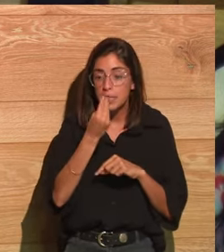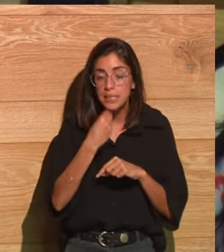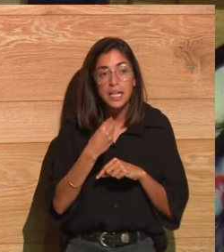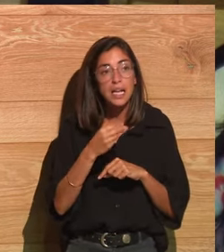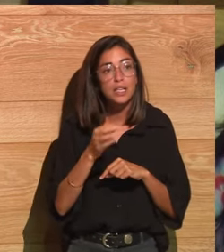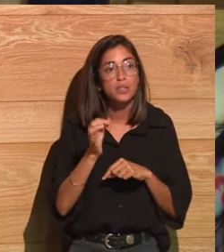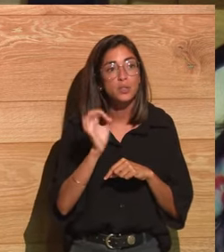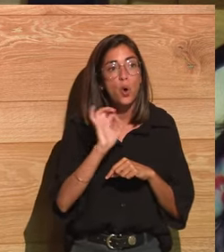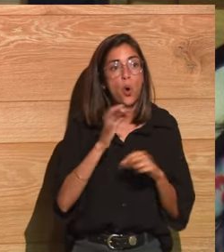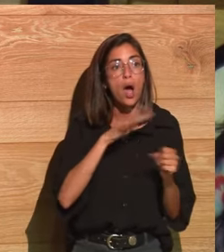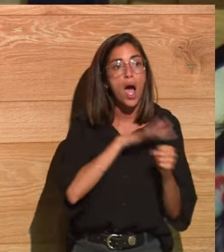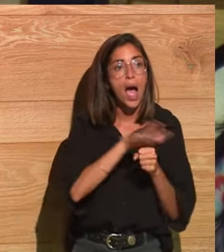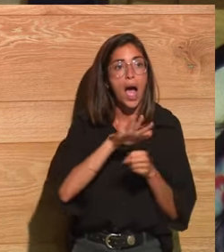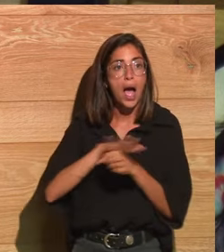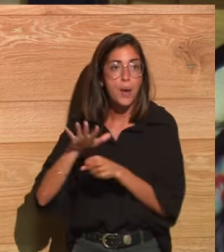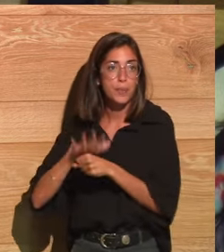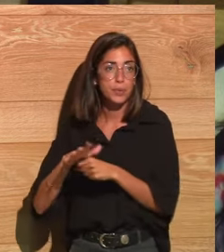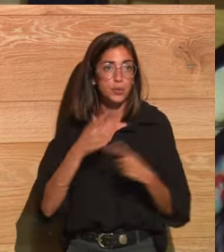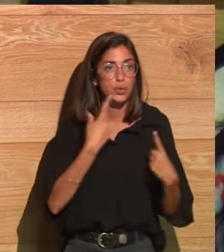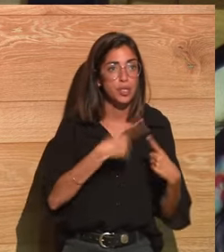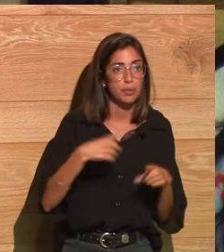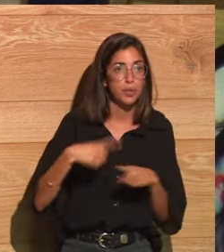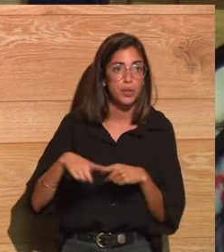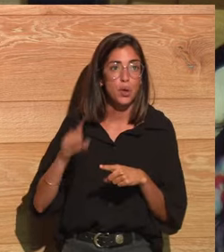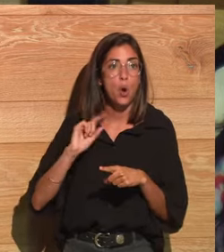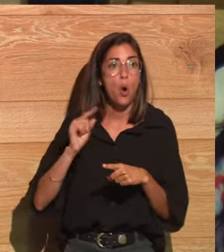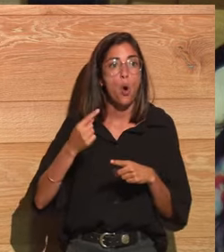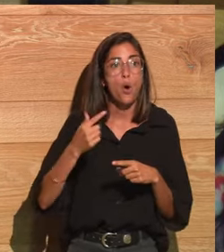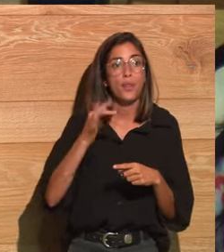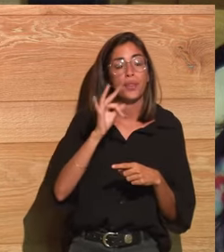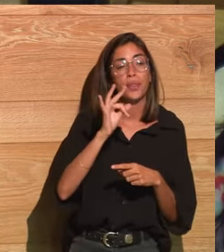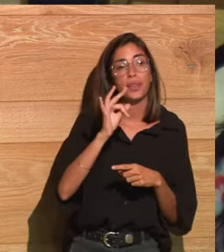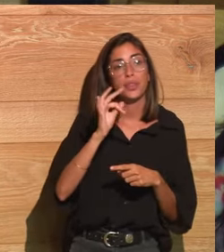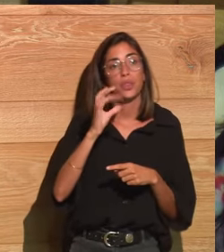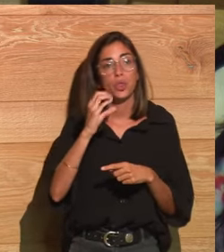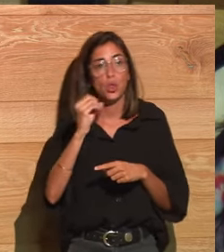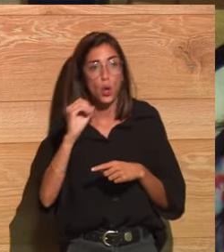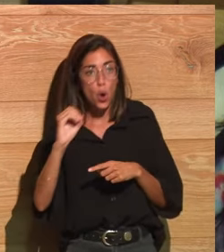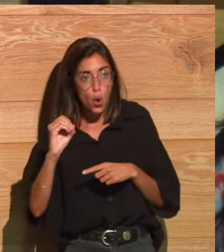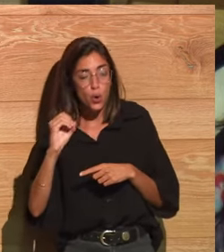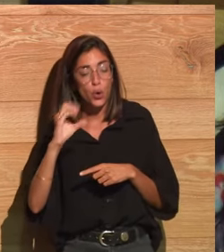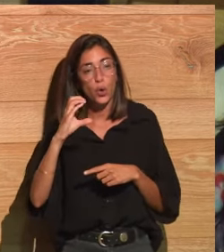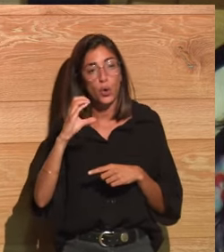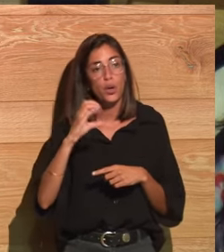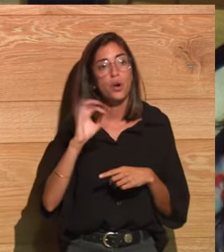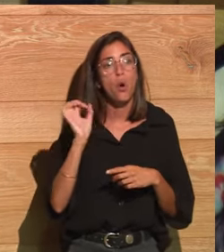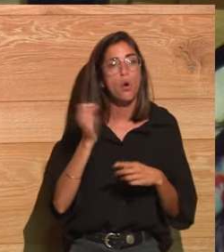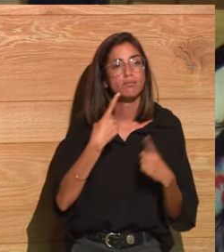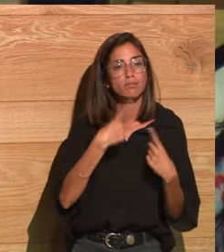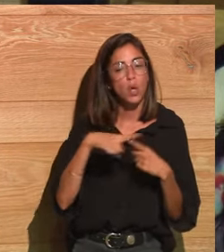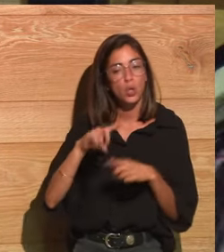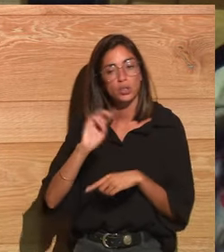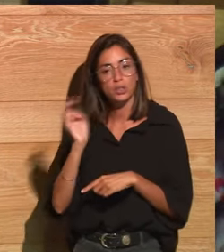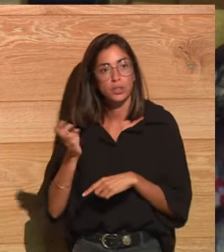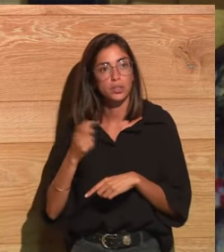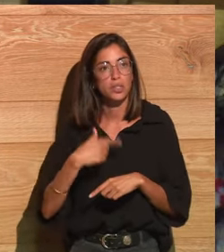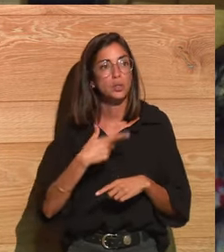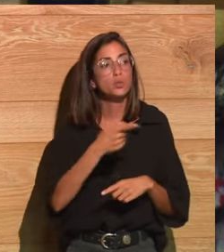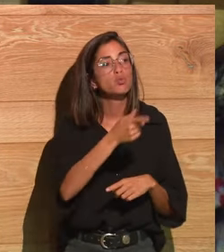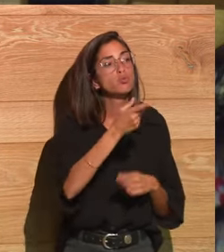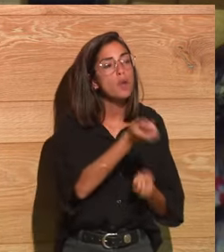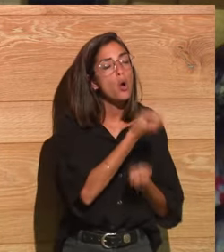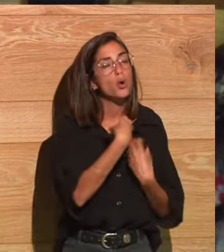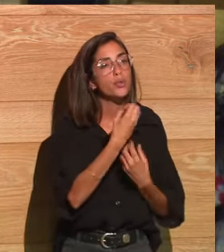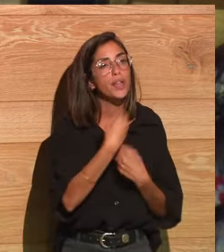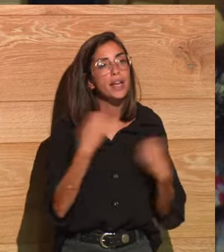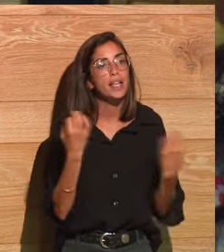ámbitos, enfermedades obsesivo-compulsivas, todo ese tipo de cosas. ¿Qué nos podrías contar de eso? ¿Por qué